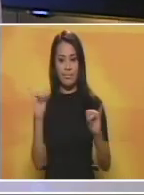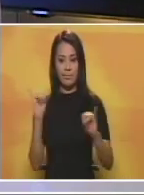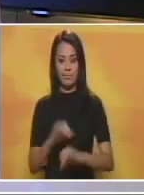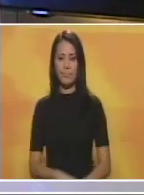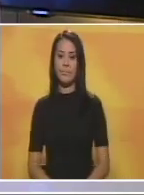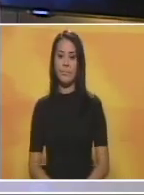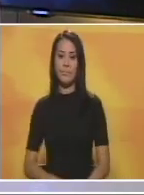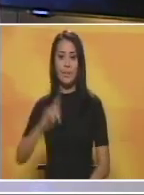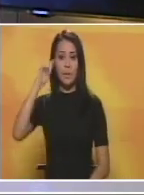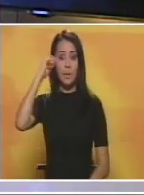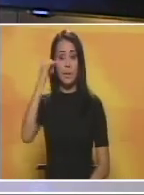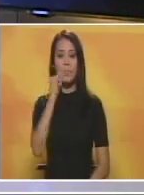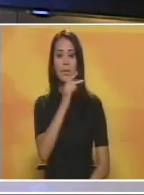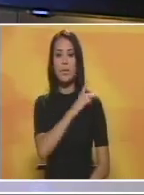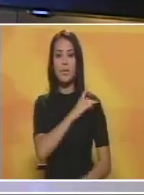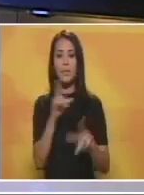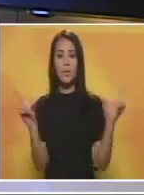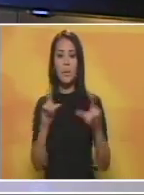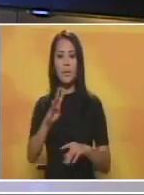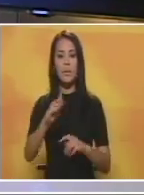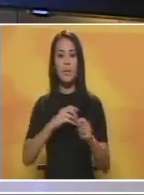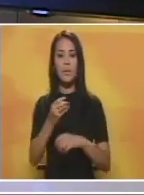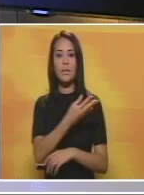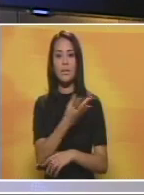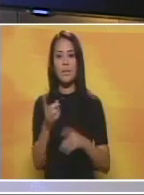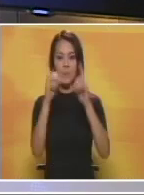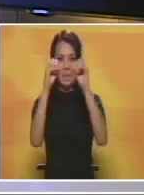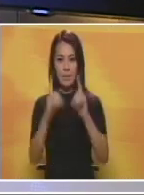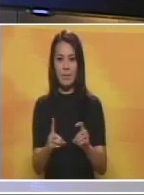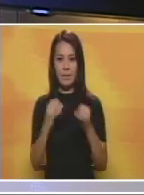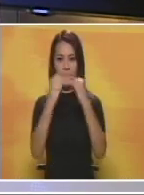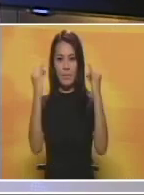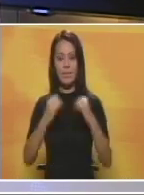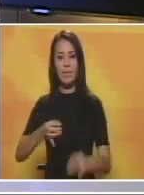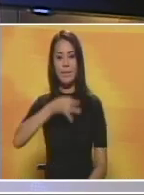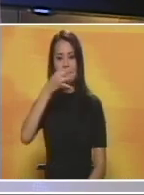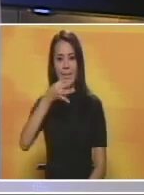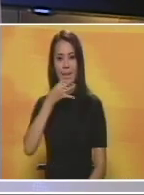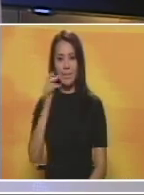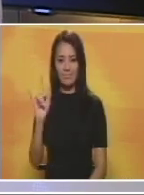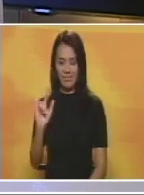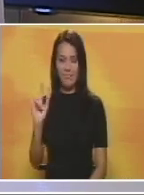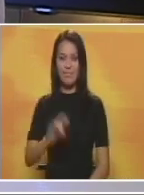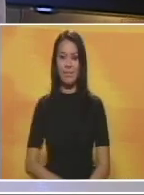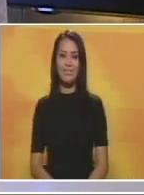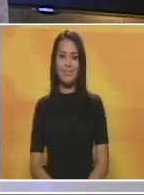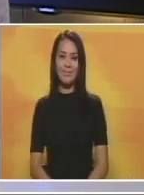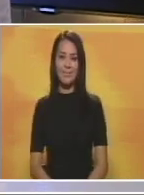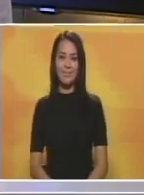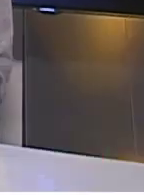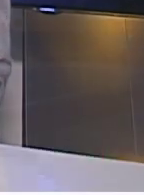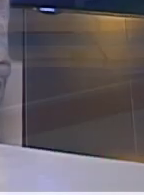presente emisión de Noticiero Venevisión. Recuerden, Noticiero Venevisión, Canal 4 reporta. Ustedes deciden. A todos, buenas tardes.